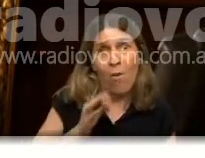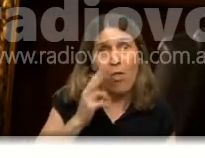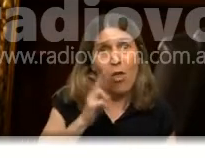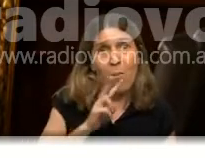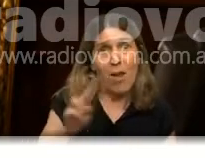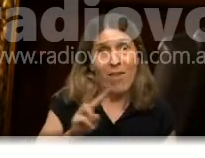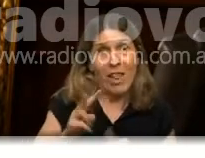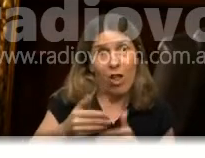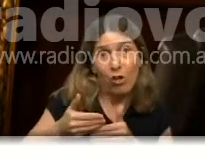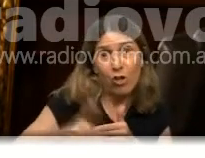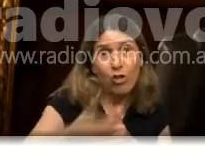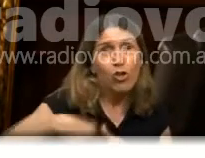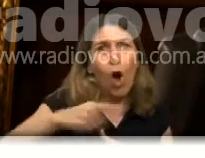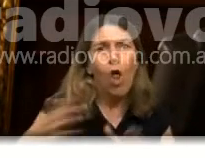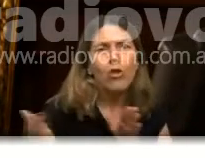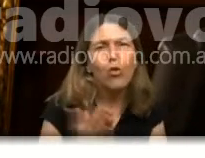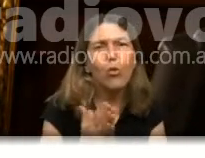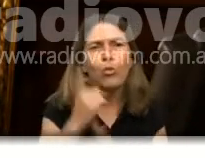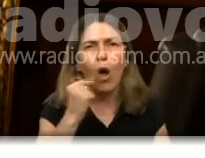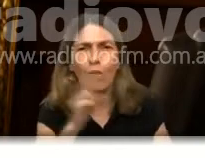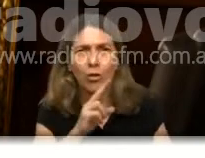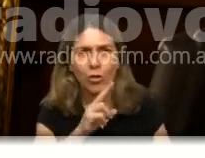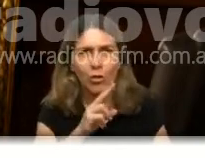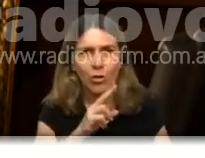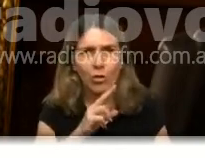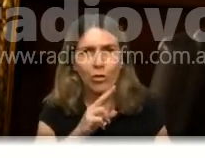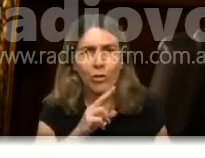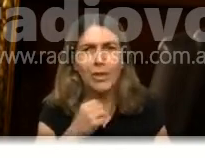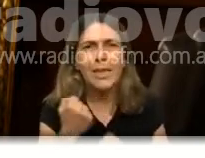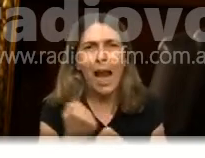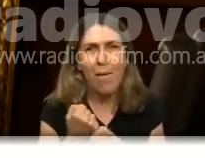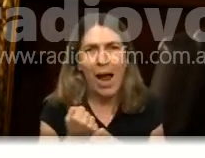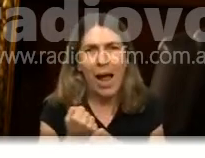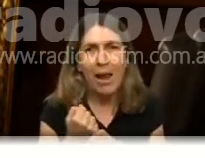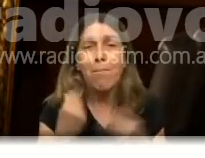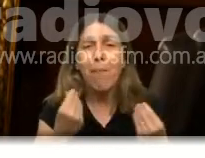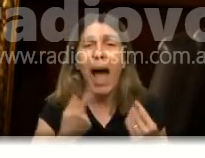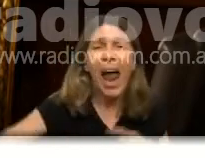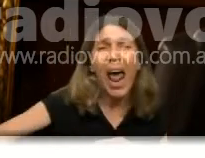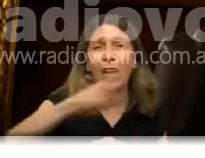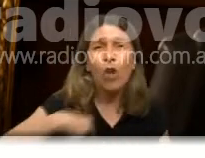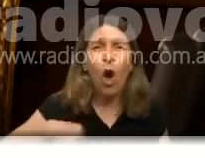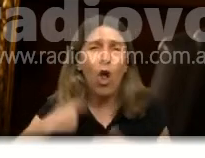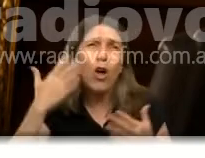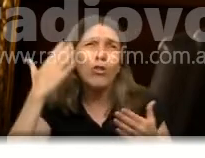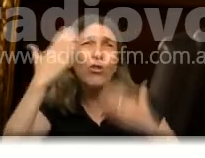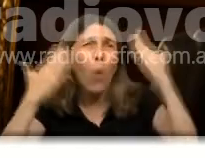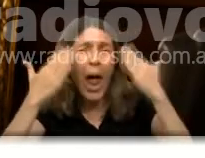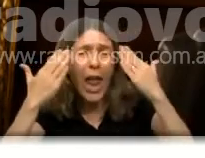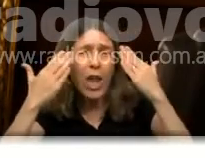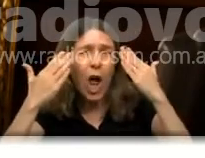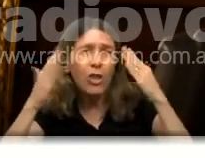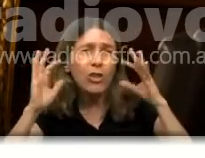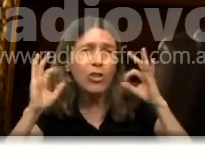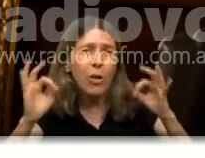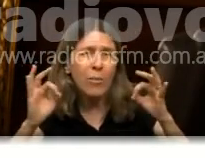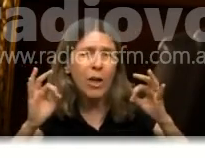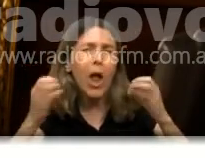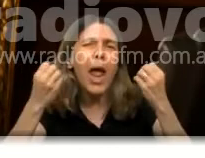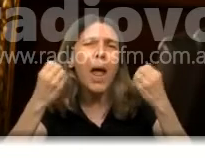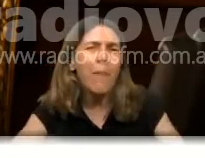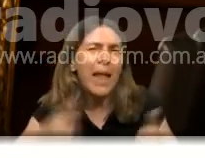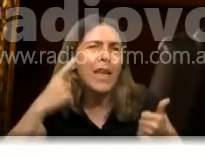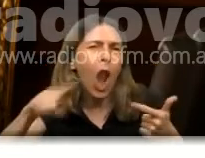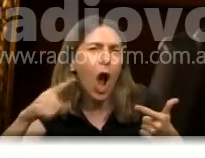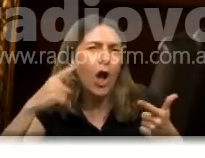trabajemos todos los y todas juntos para que todos nuestros sueños empiecen a hacerse